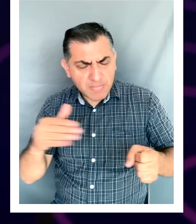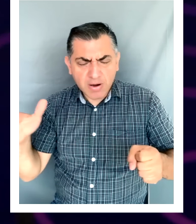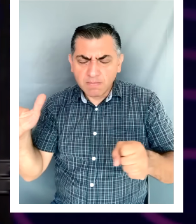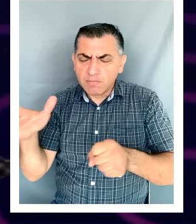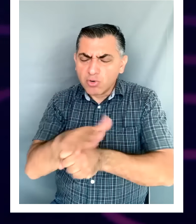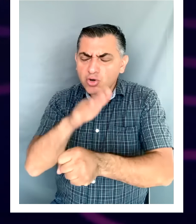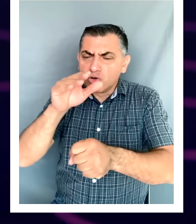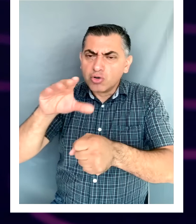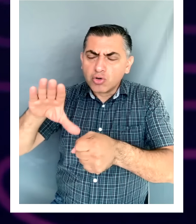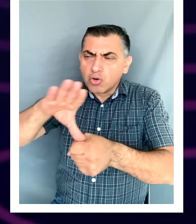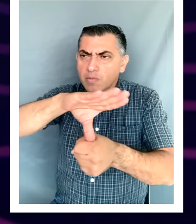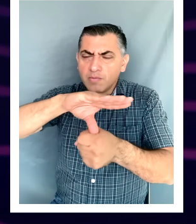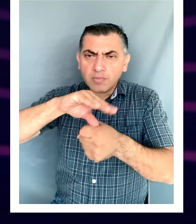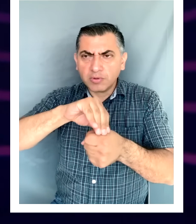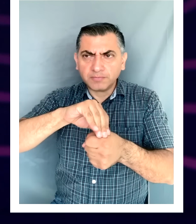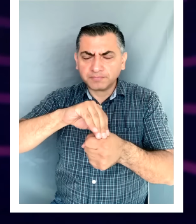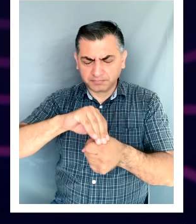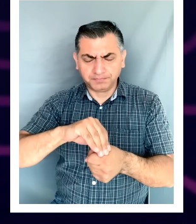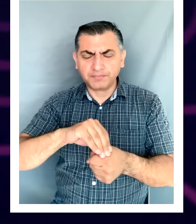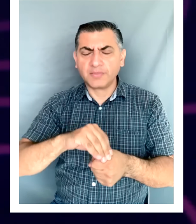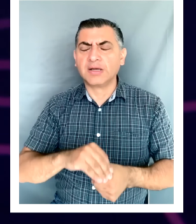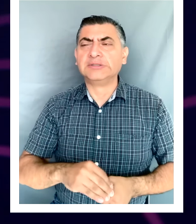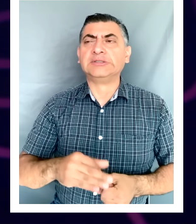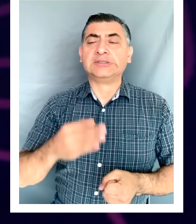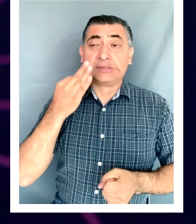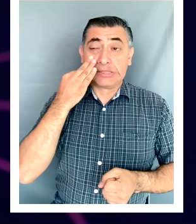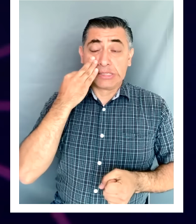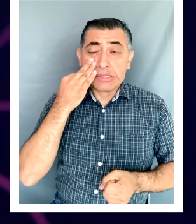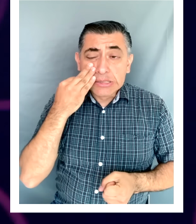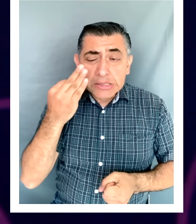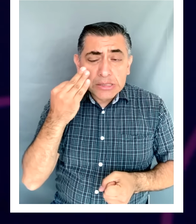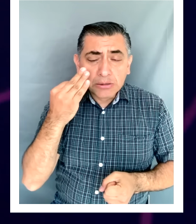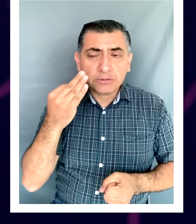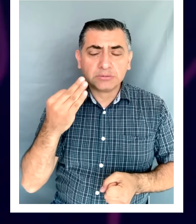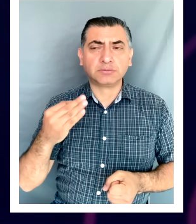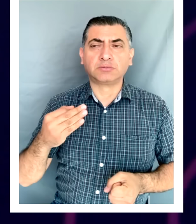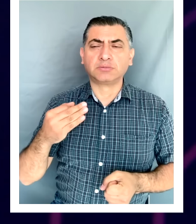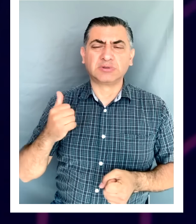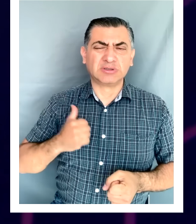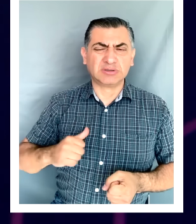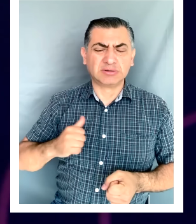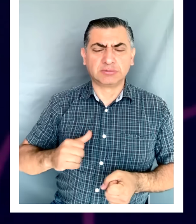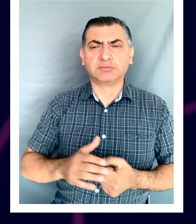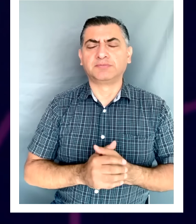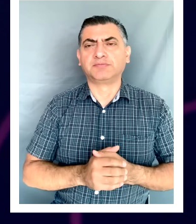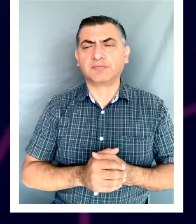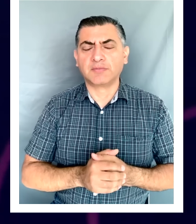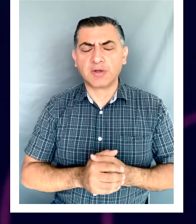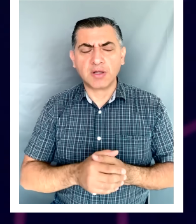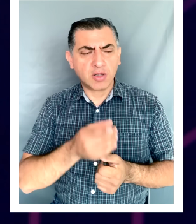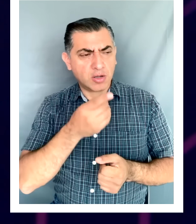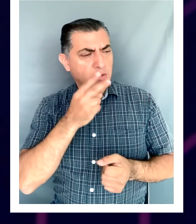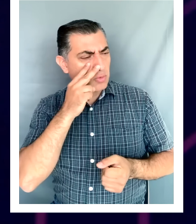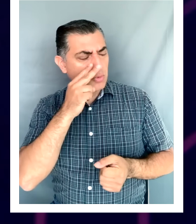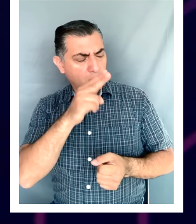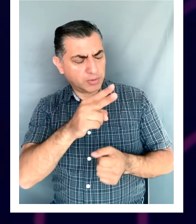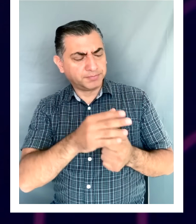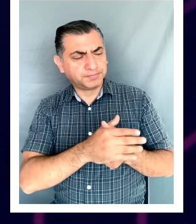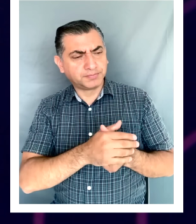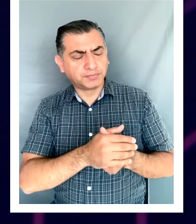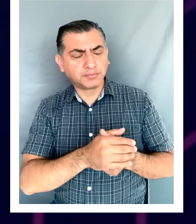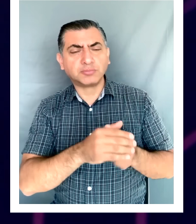el centro del Antiguo Testamento como el centro del nuevo testamento Descansa en el principal y más importante